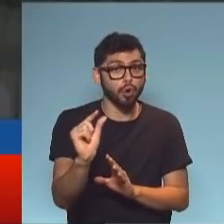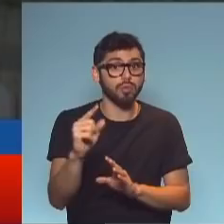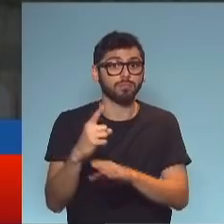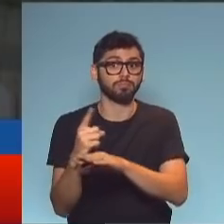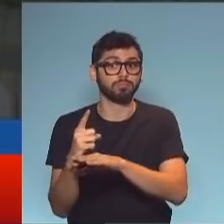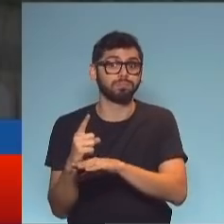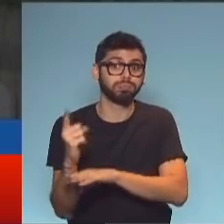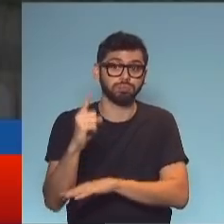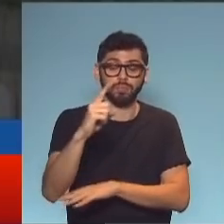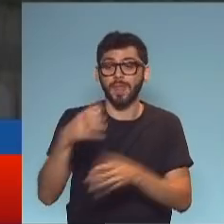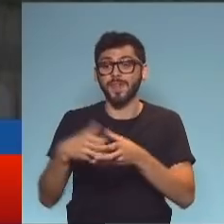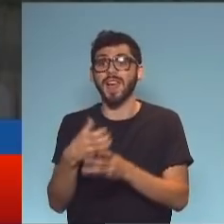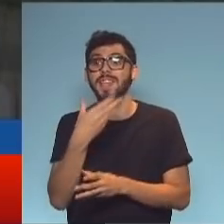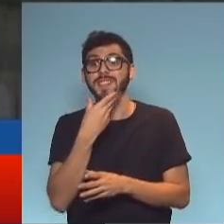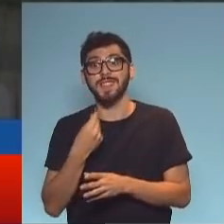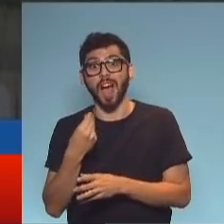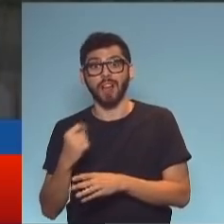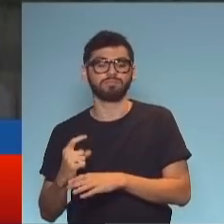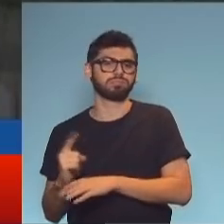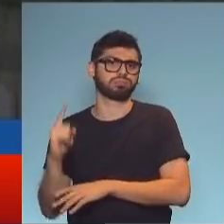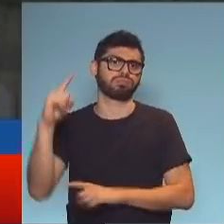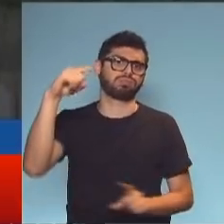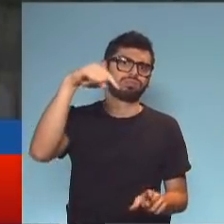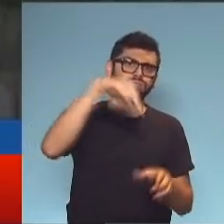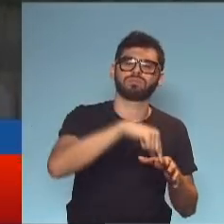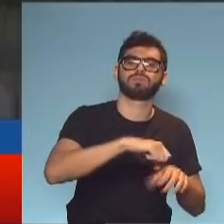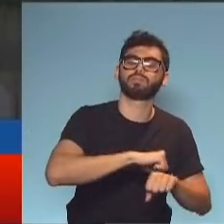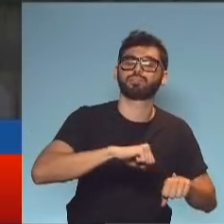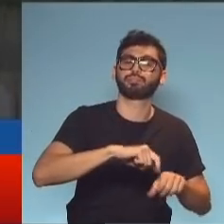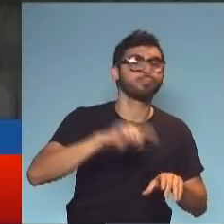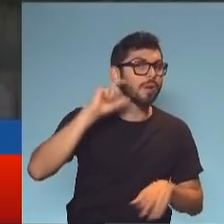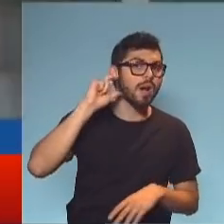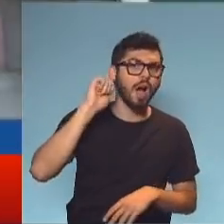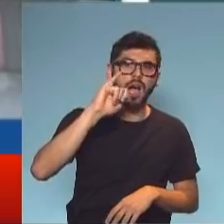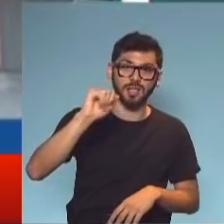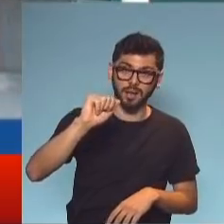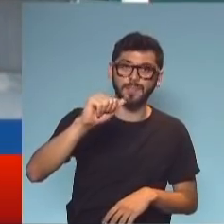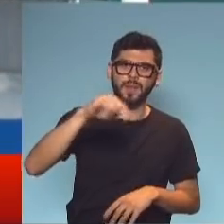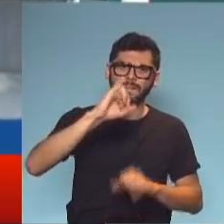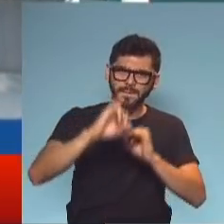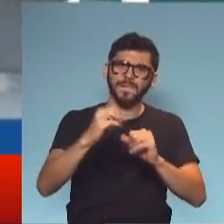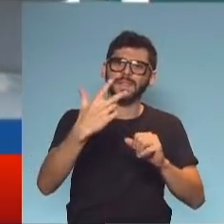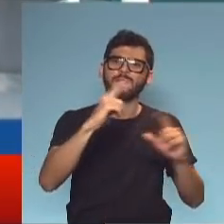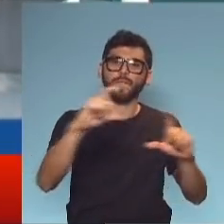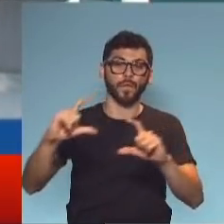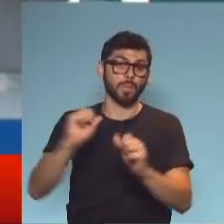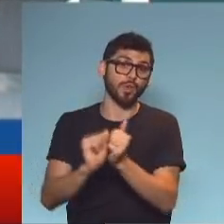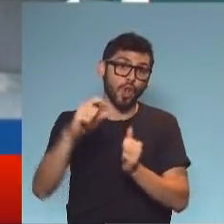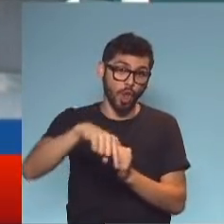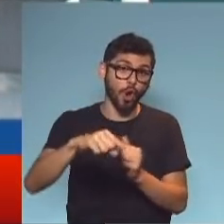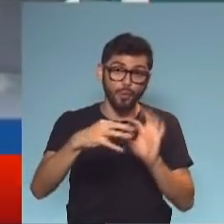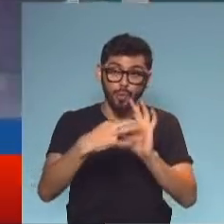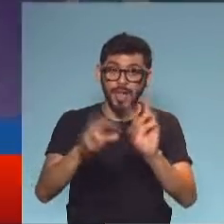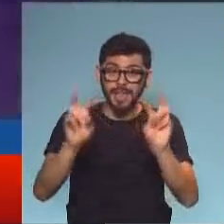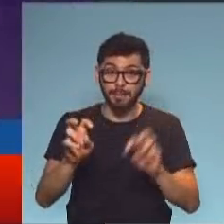bombardeos israelíes en Gaza. Y vamos entonces a las 3 imágenes para contar justamente la historia del día que tiene que ver con este